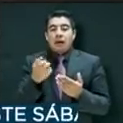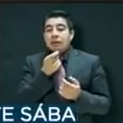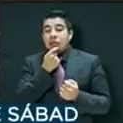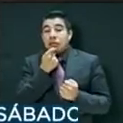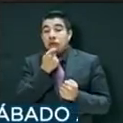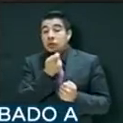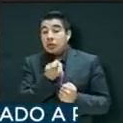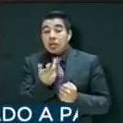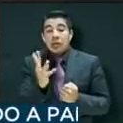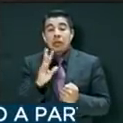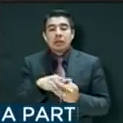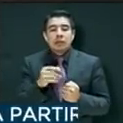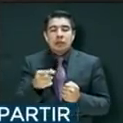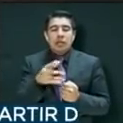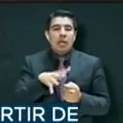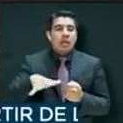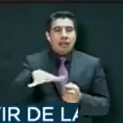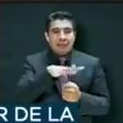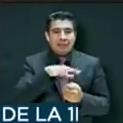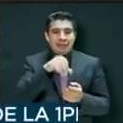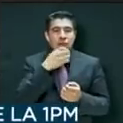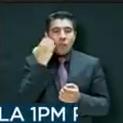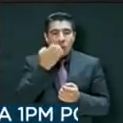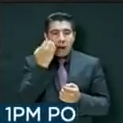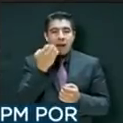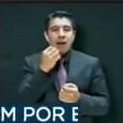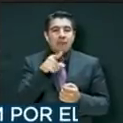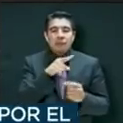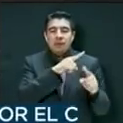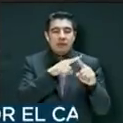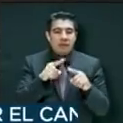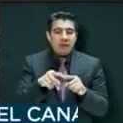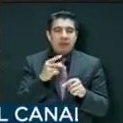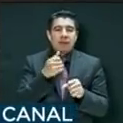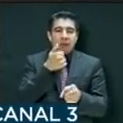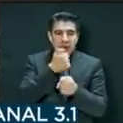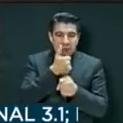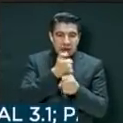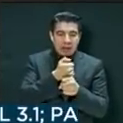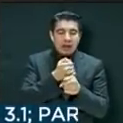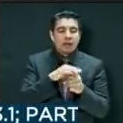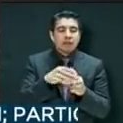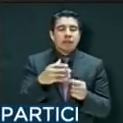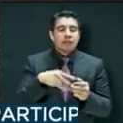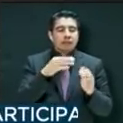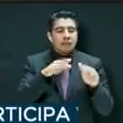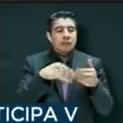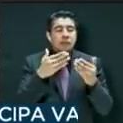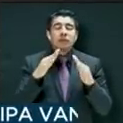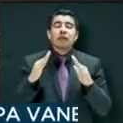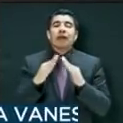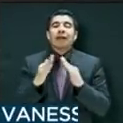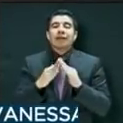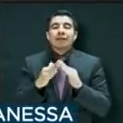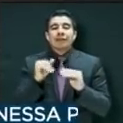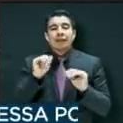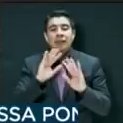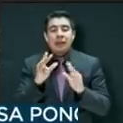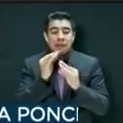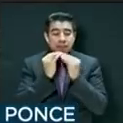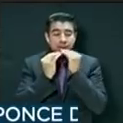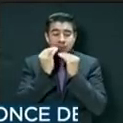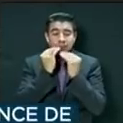Pues acabo informándote que en este momento Rutilio Escandón Cadenas tomó protesta ya como